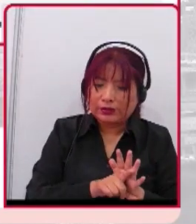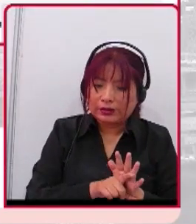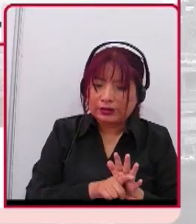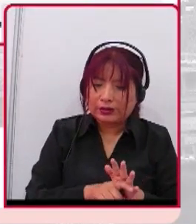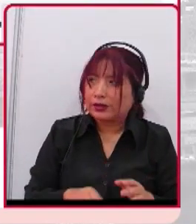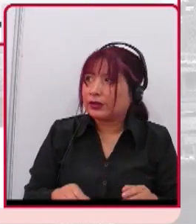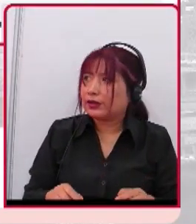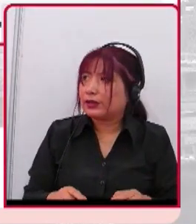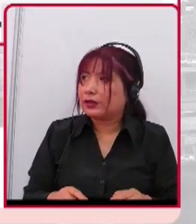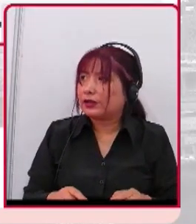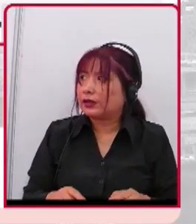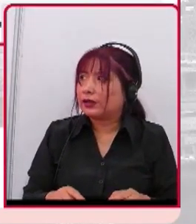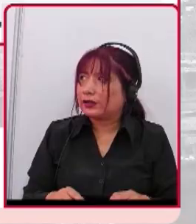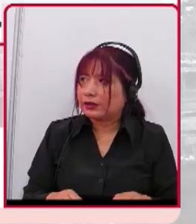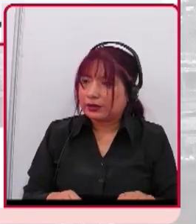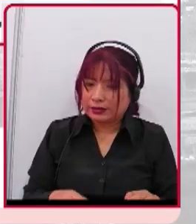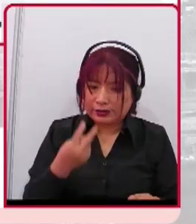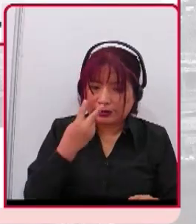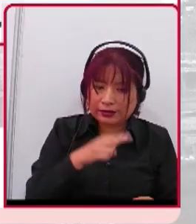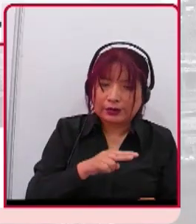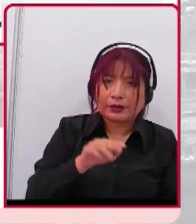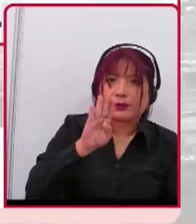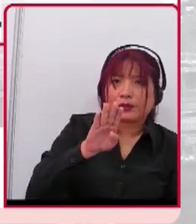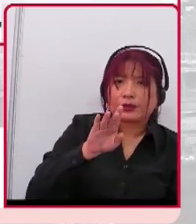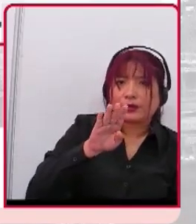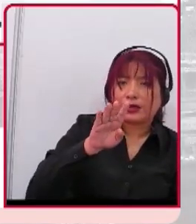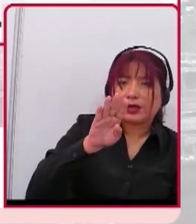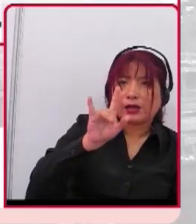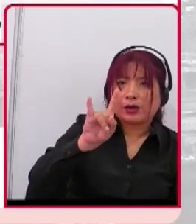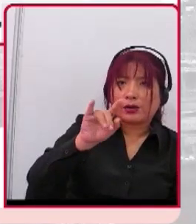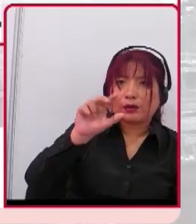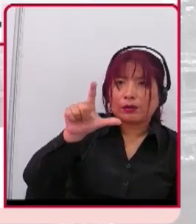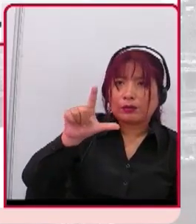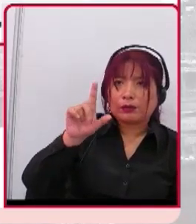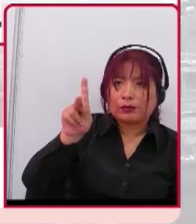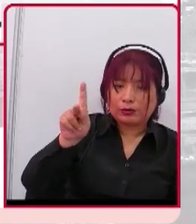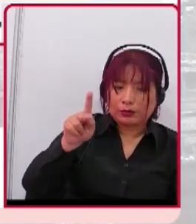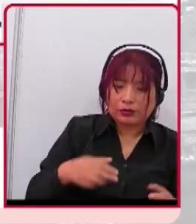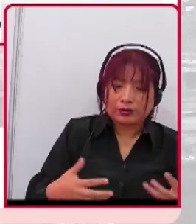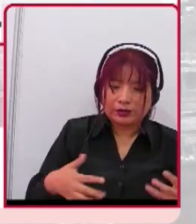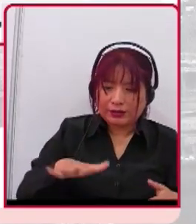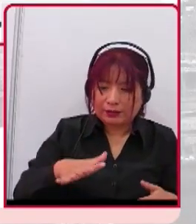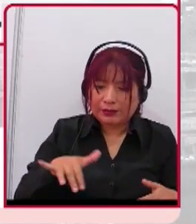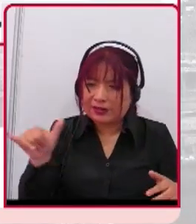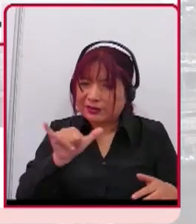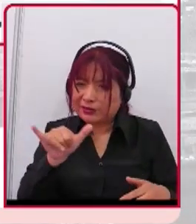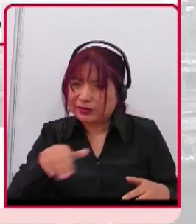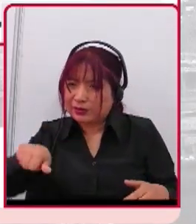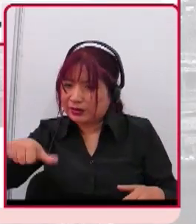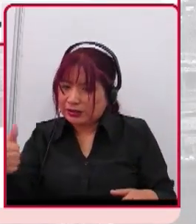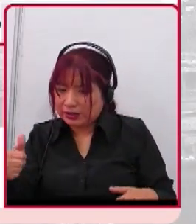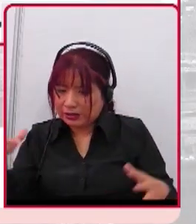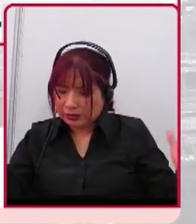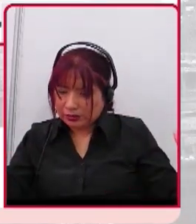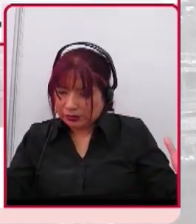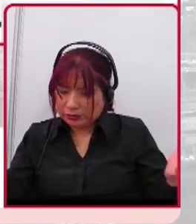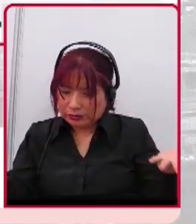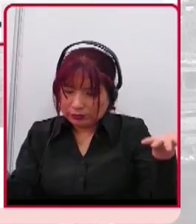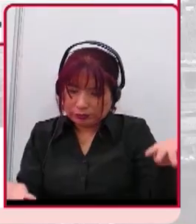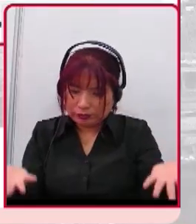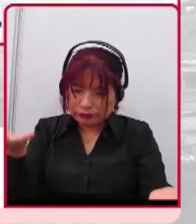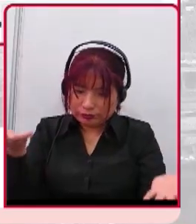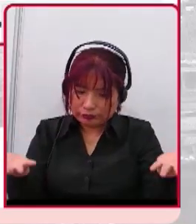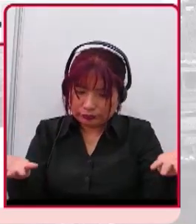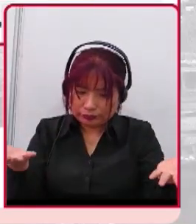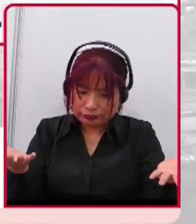cabeza en el concentrado bulk eran bastante similares, como pueden ver, 0.70. Y la ley de